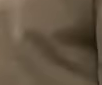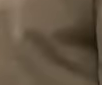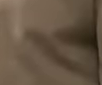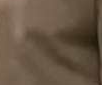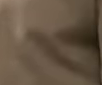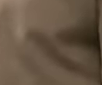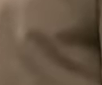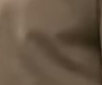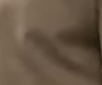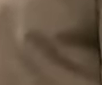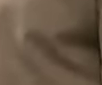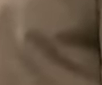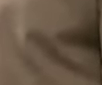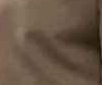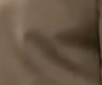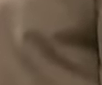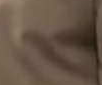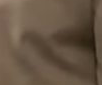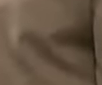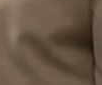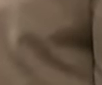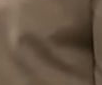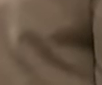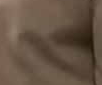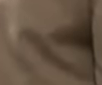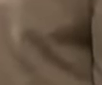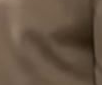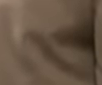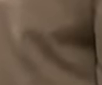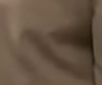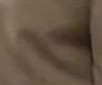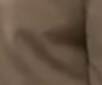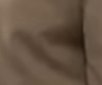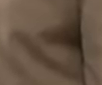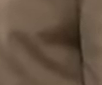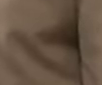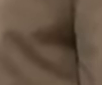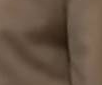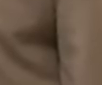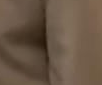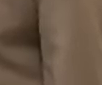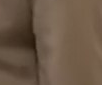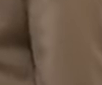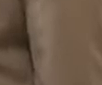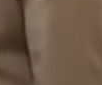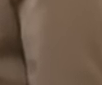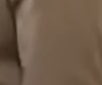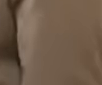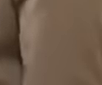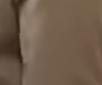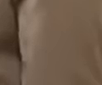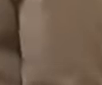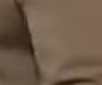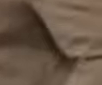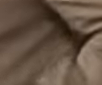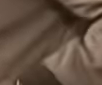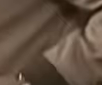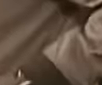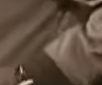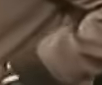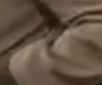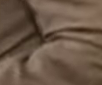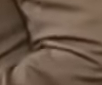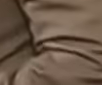camino de la violencia, como sucedió en nuestro país en el año 2014, 2017, 2019, cuando